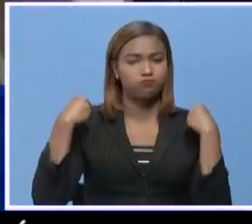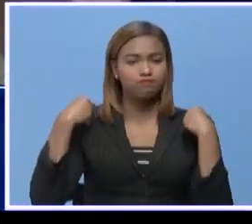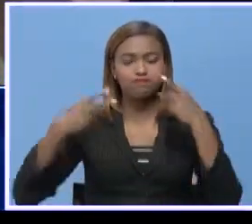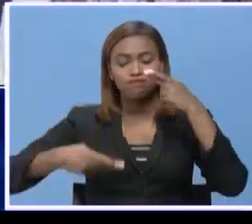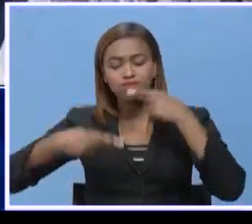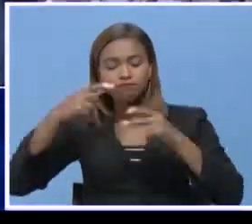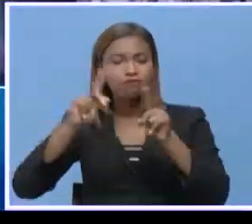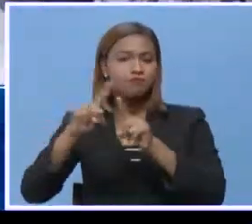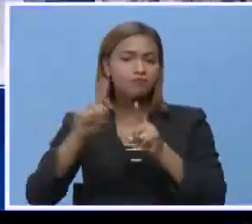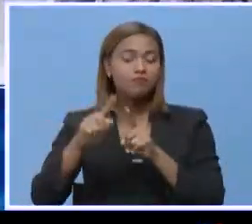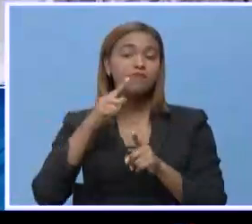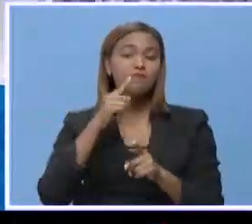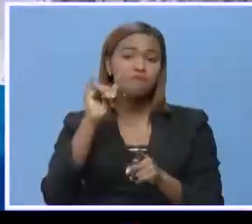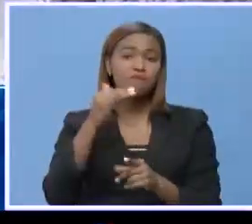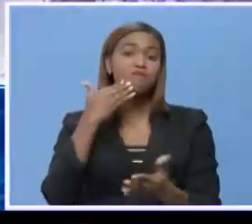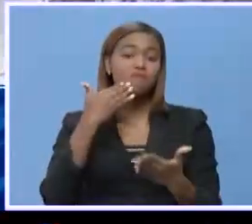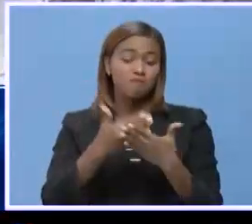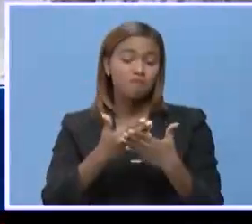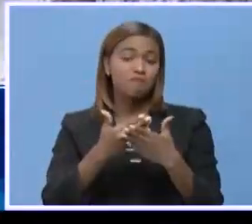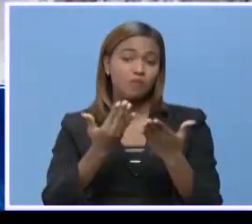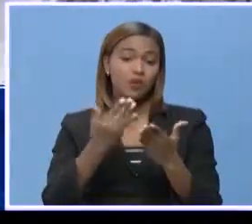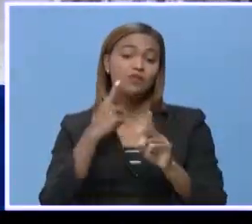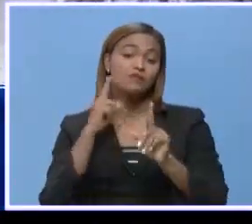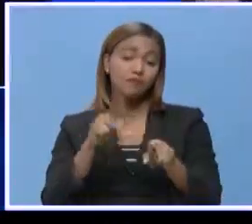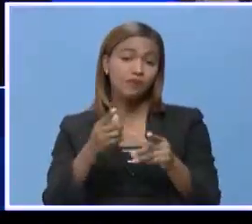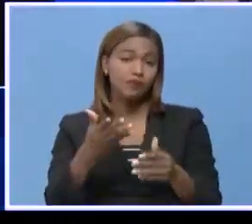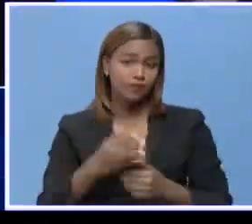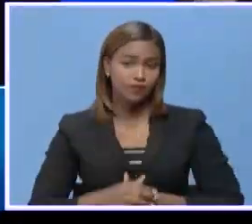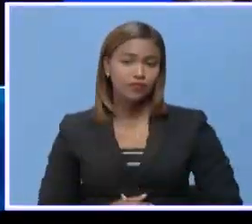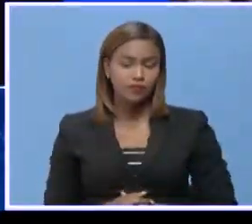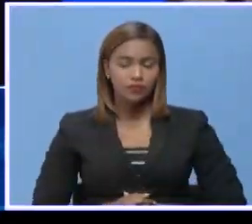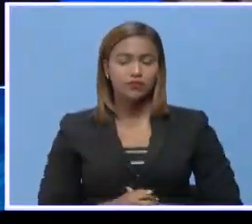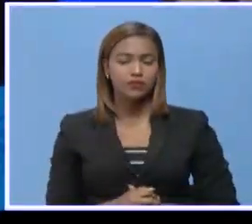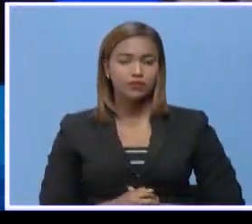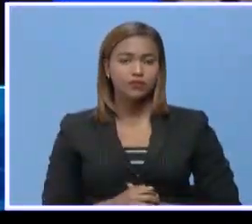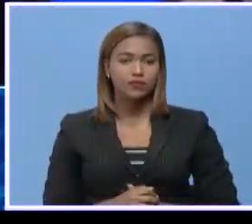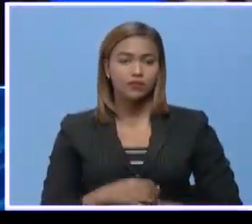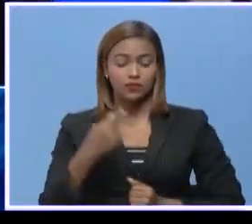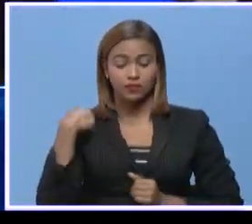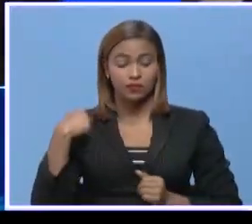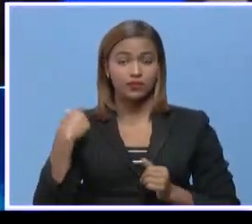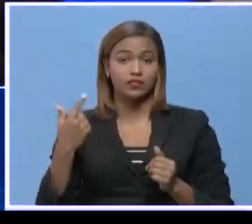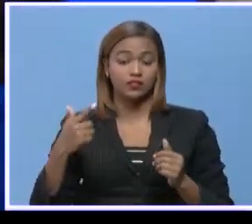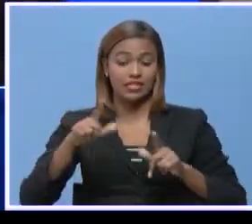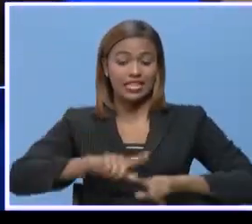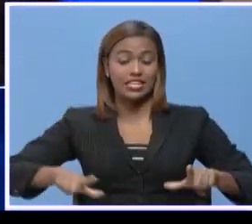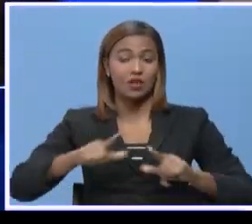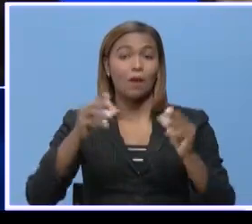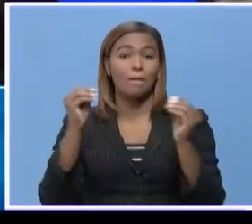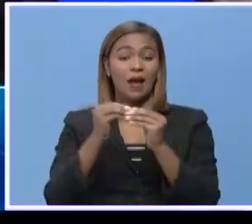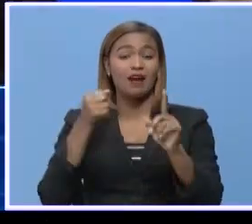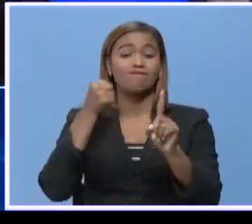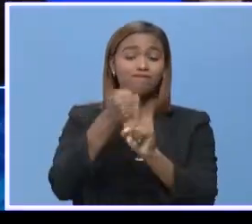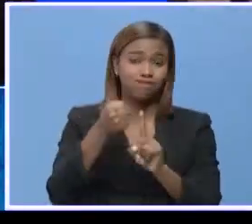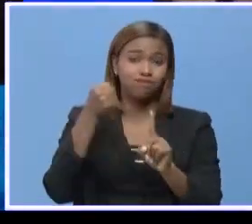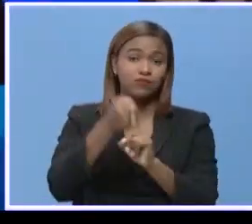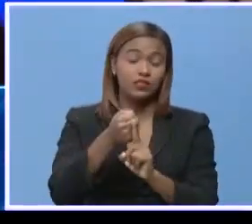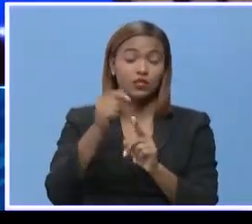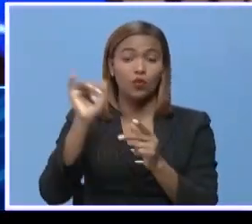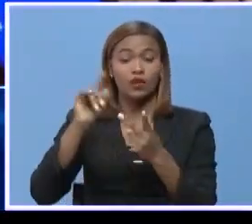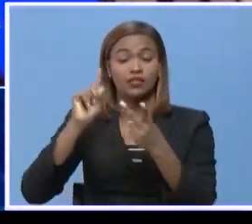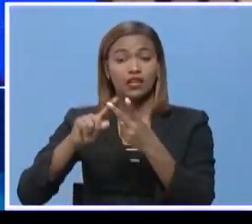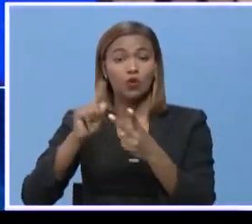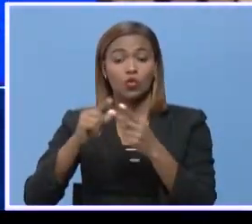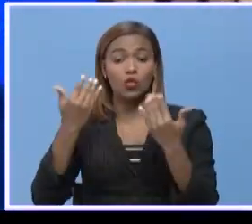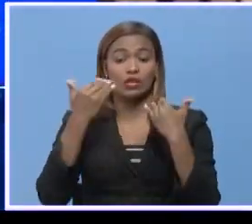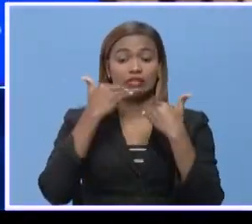y restaurantes acogieron con beneplácito la nueva disposición. Fuimos el sector que estuvimos más tiempo cerrados. Y segundo, porque las restricciones de